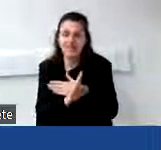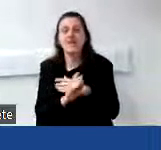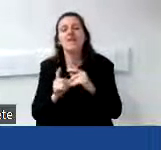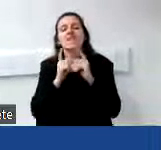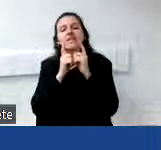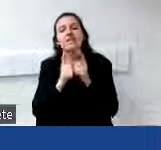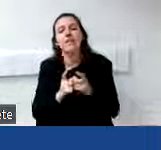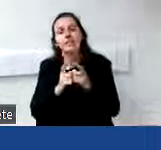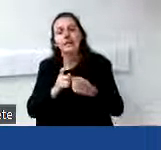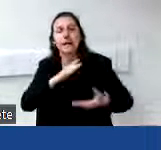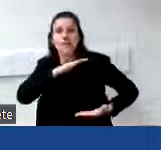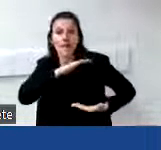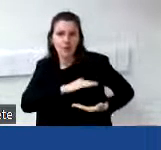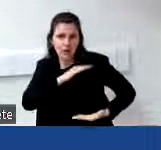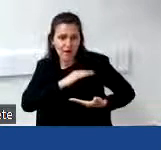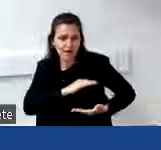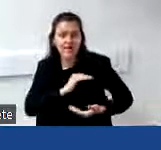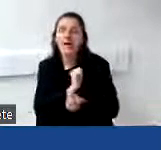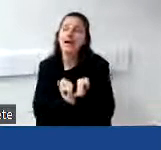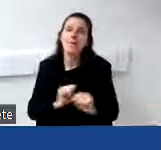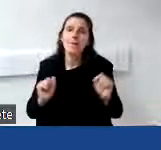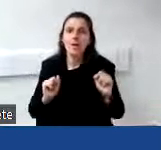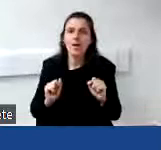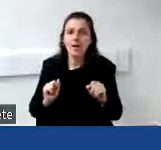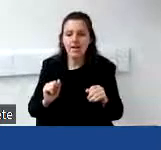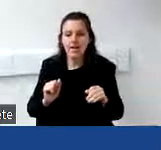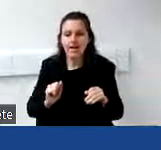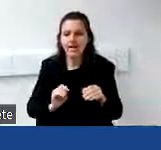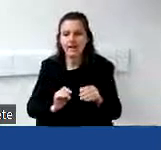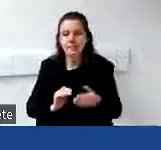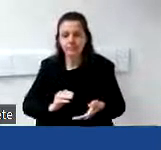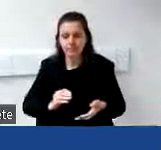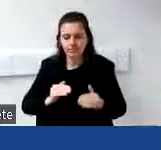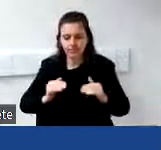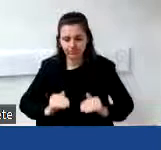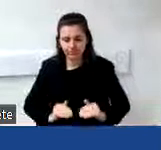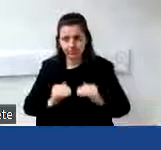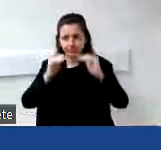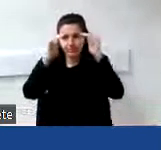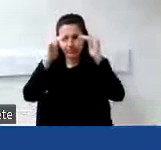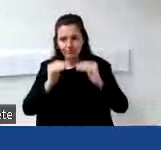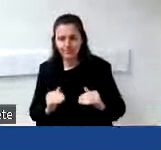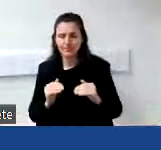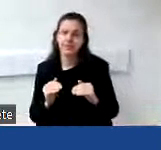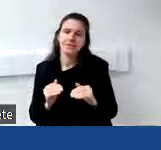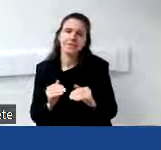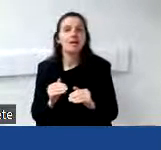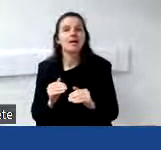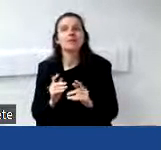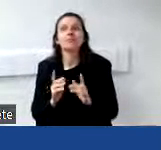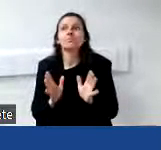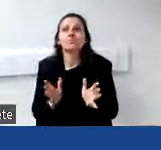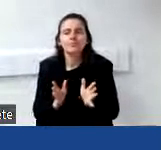altura y tamaño, eso tiene que ver con algo más, obviamente, no tanto con un ajuste razonable, quizás con algo